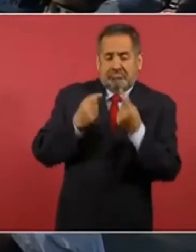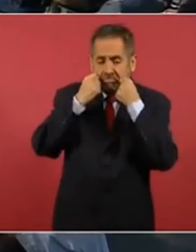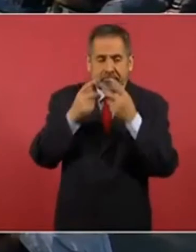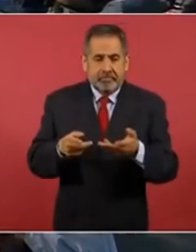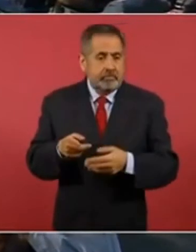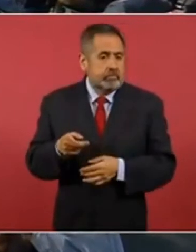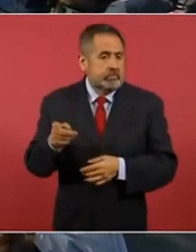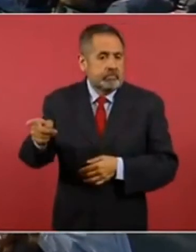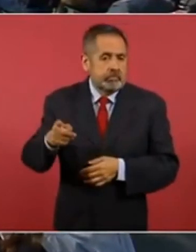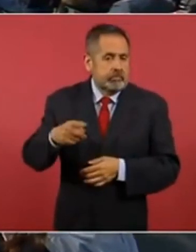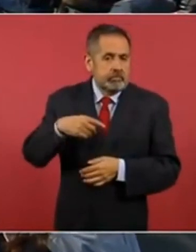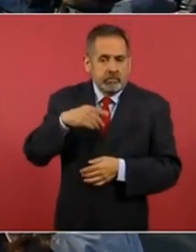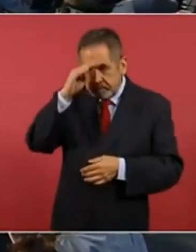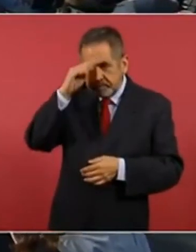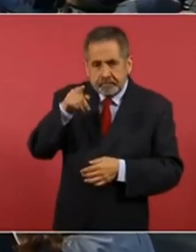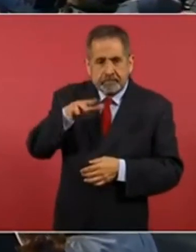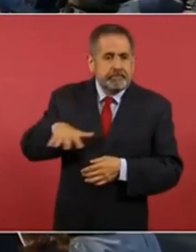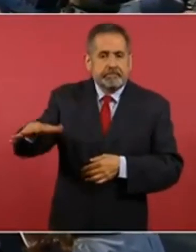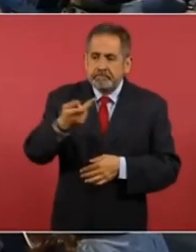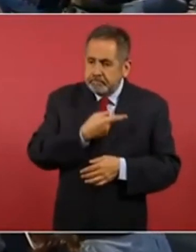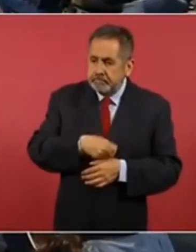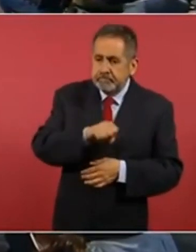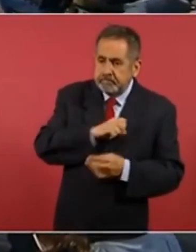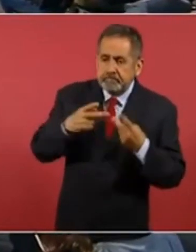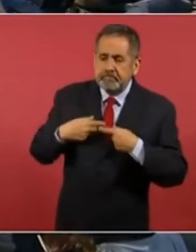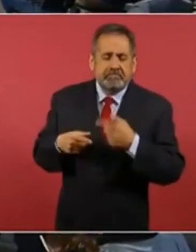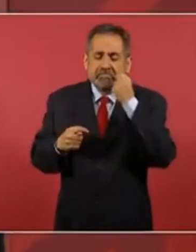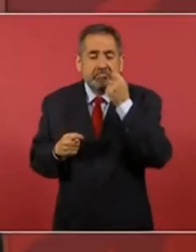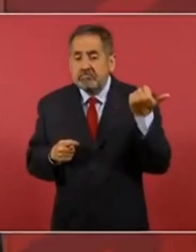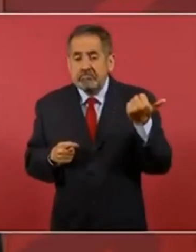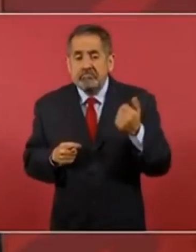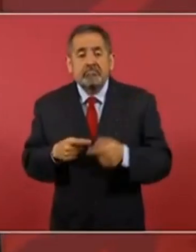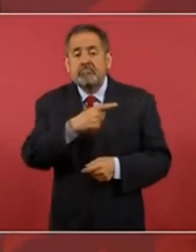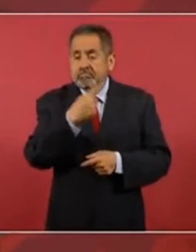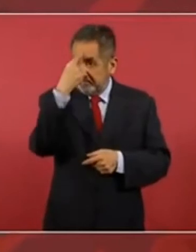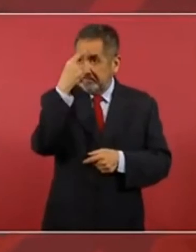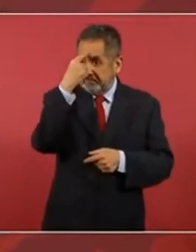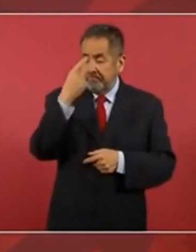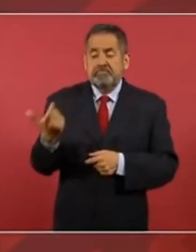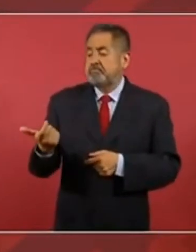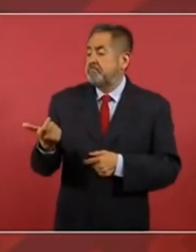no les importa poco. A ellos lo que les importa